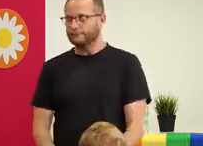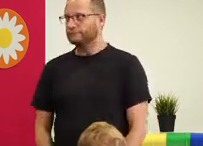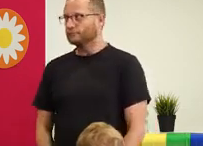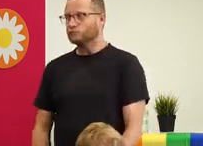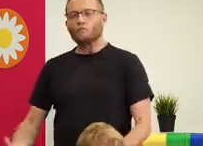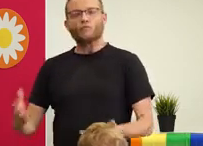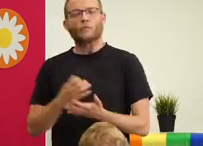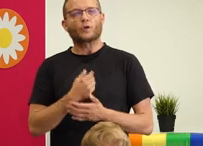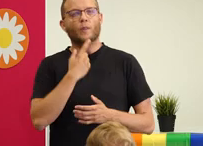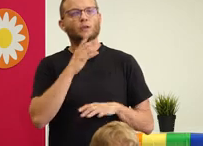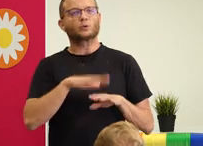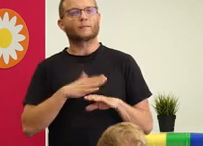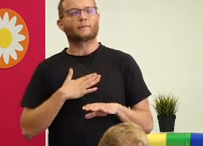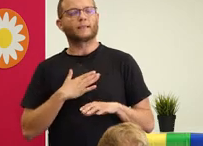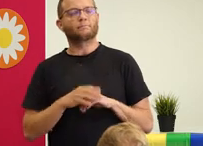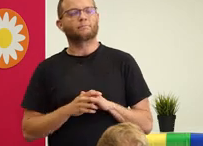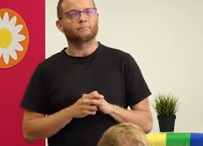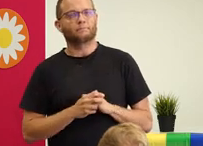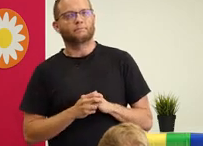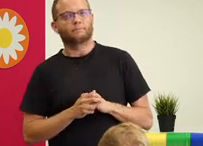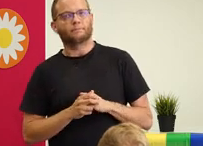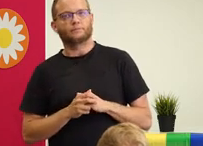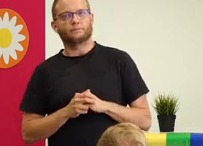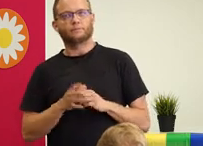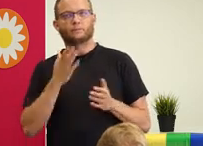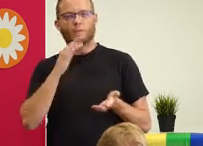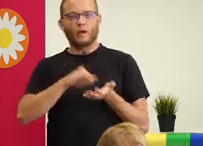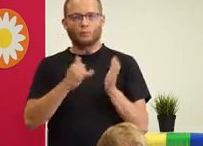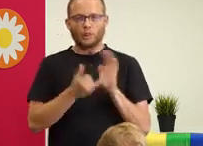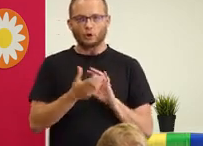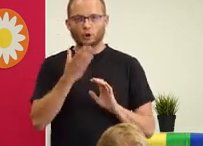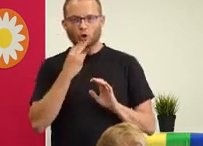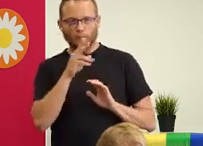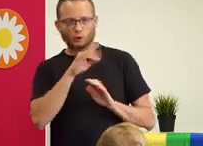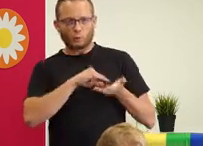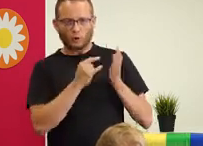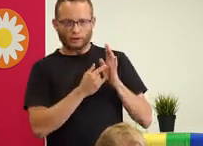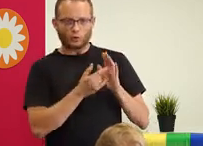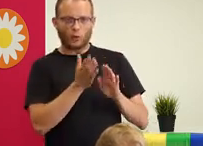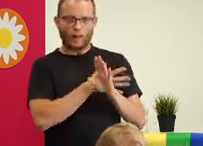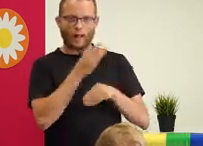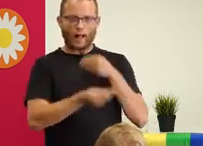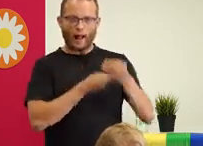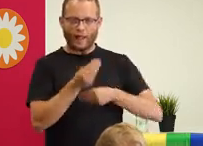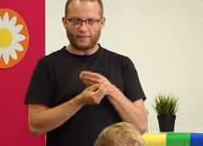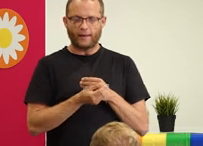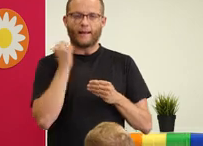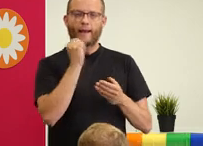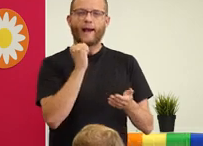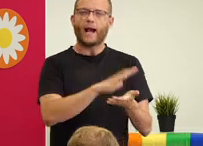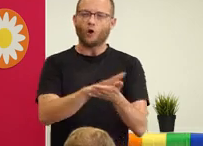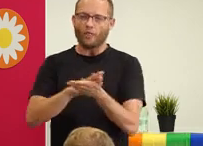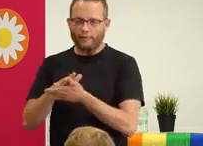Dicho todo esto, para mí el proyecto Zionista es un proyecto genocida,